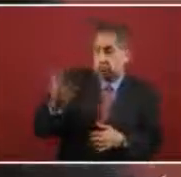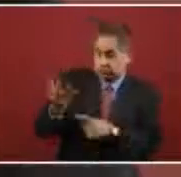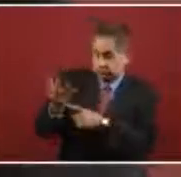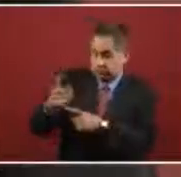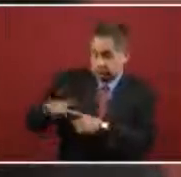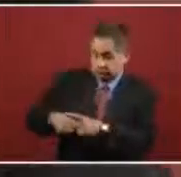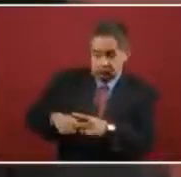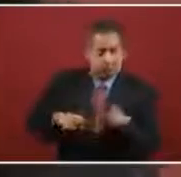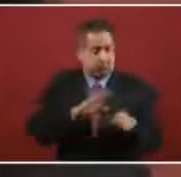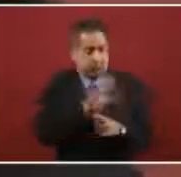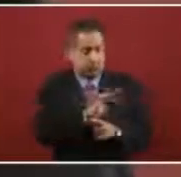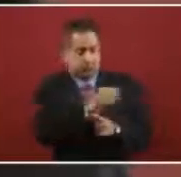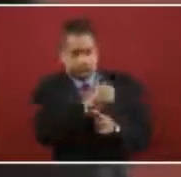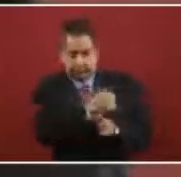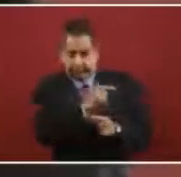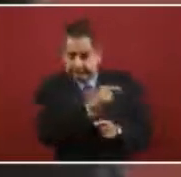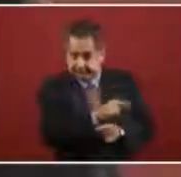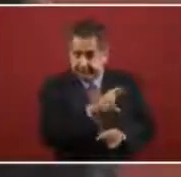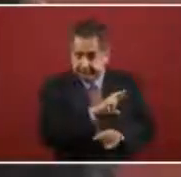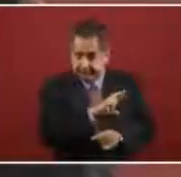hoy,